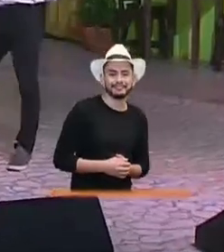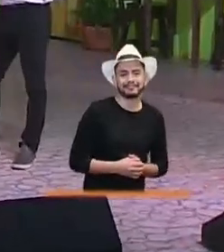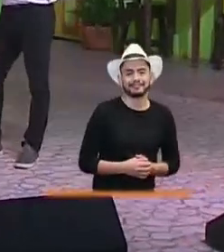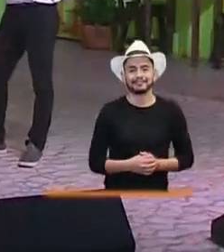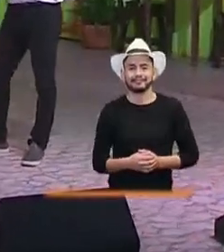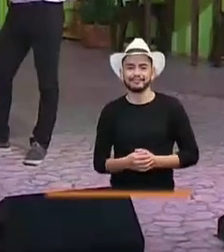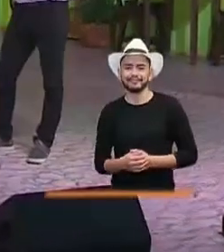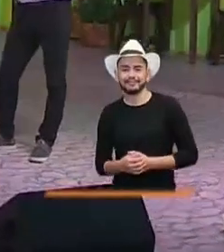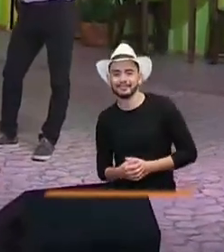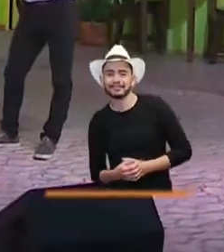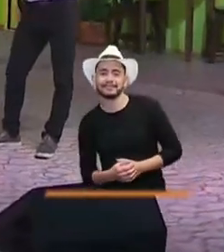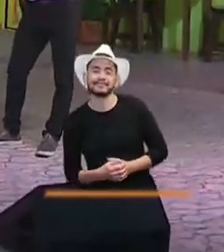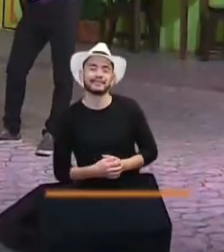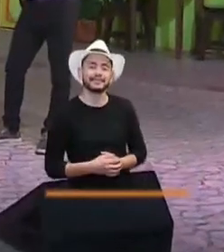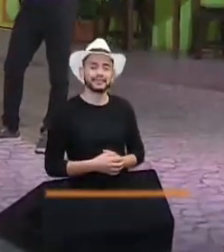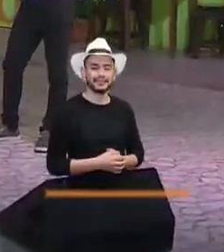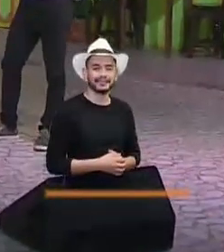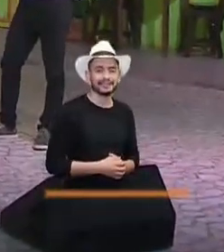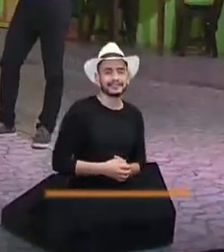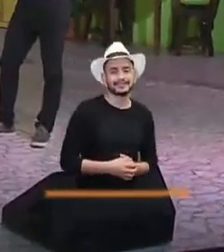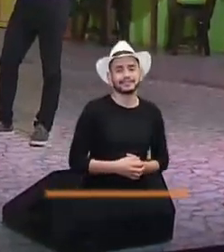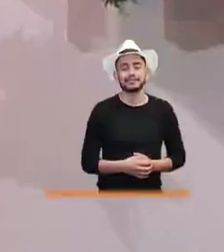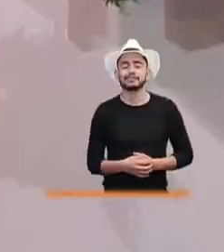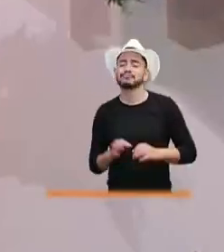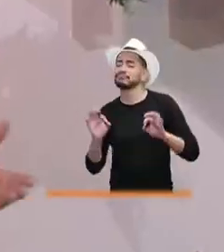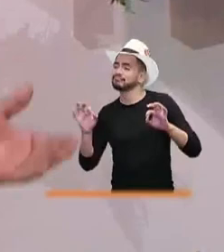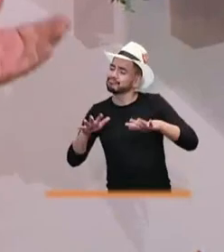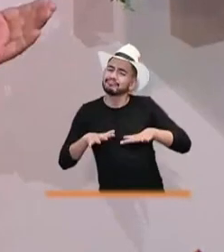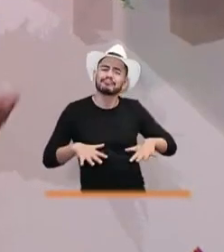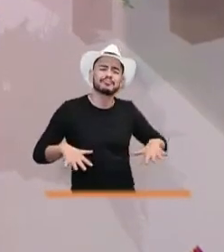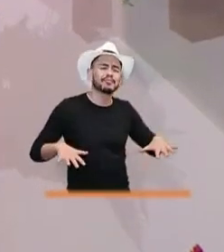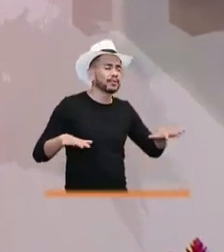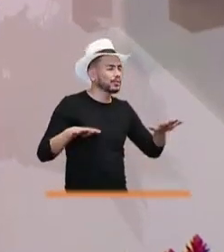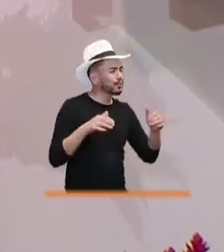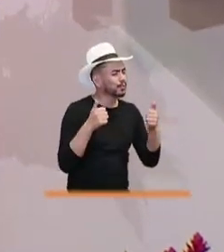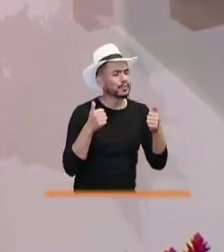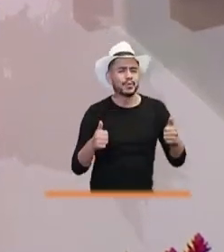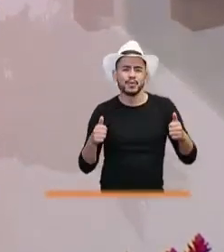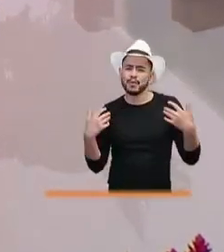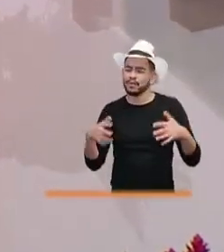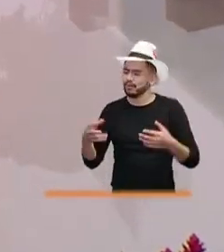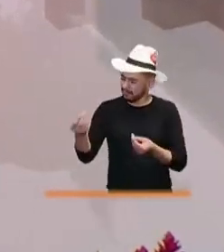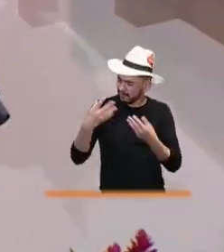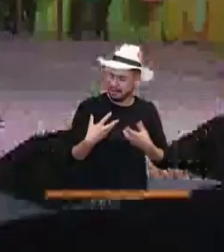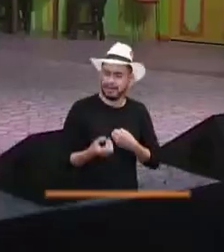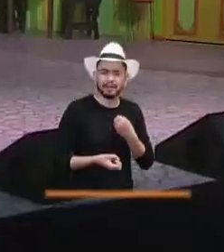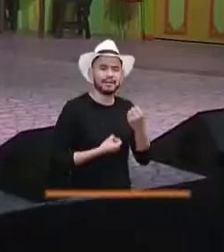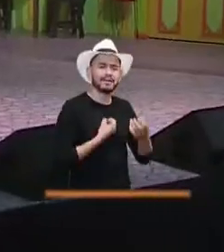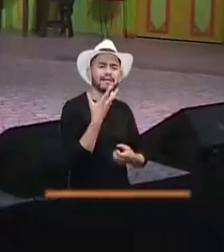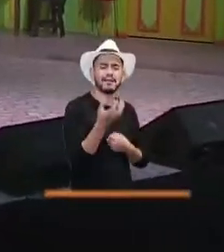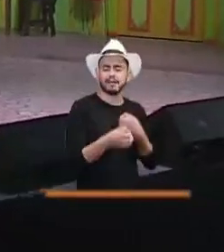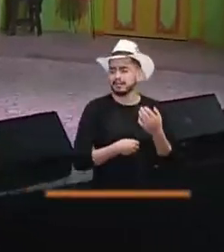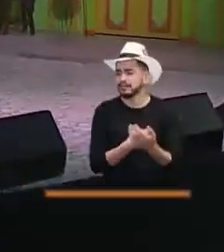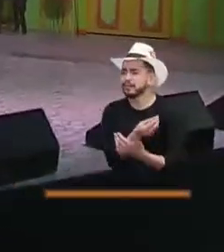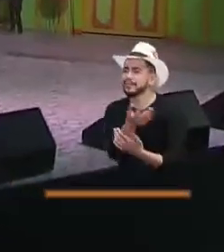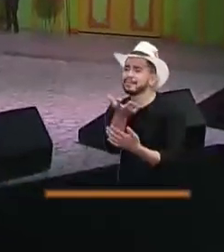En un mágico escenario puede inspirarse el poeta. Aquí ha llegado el